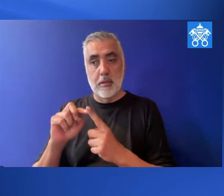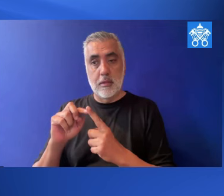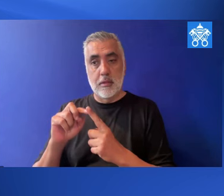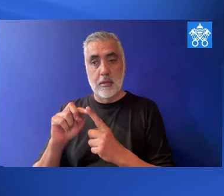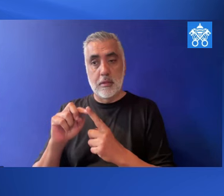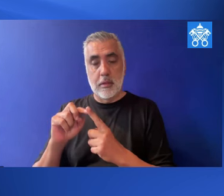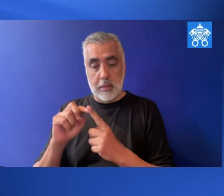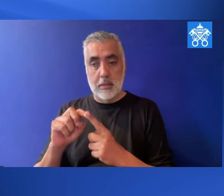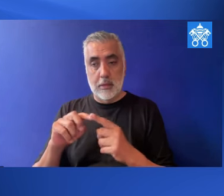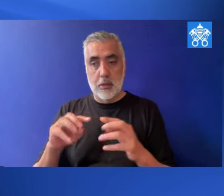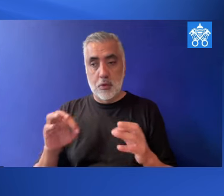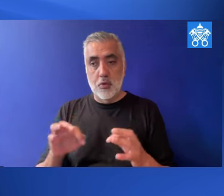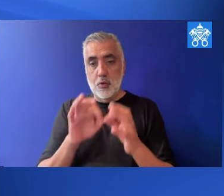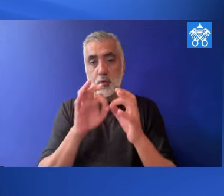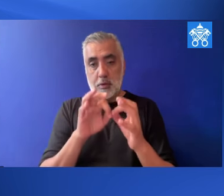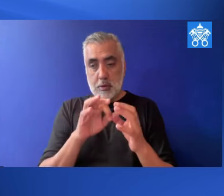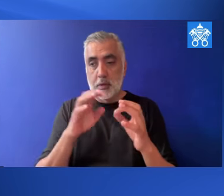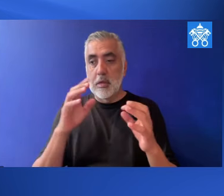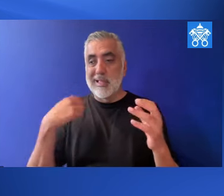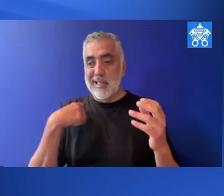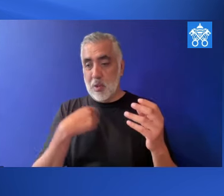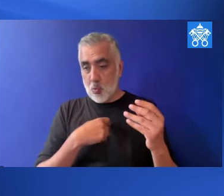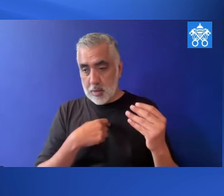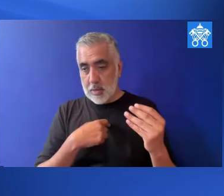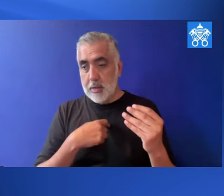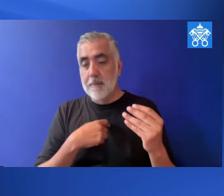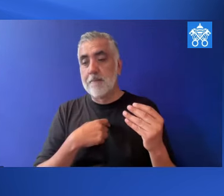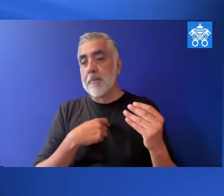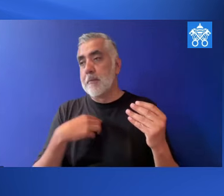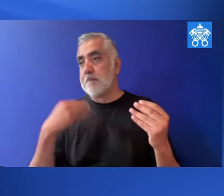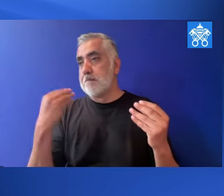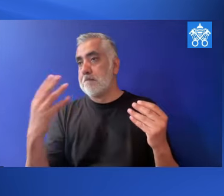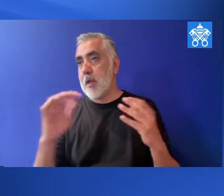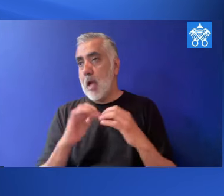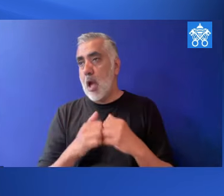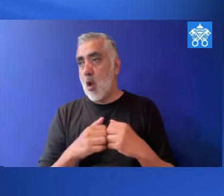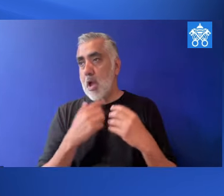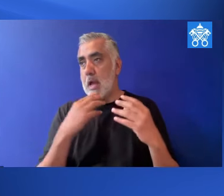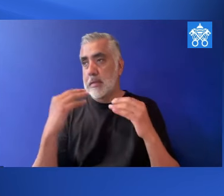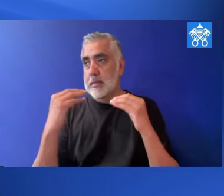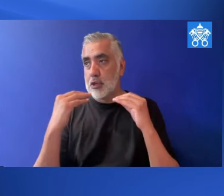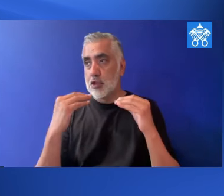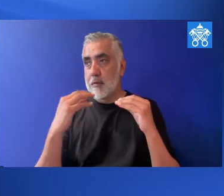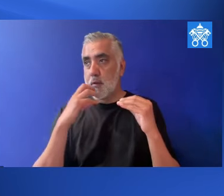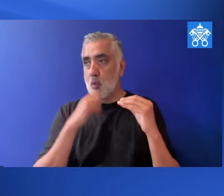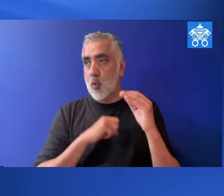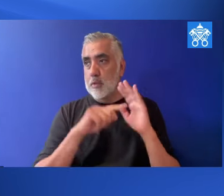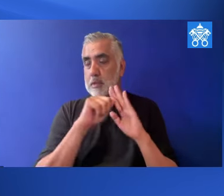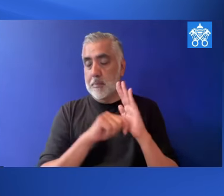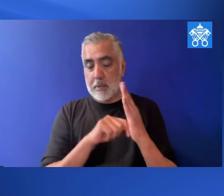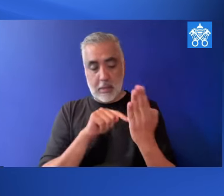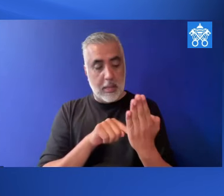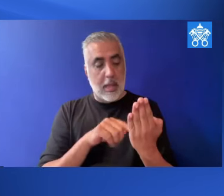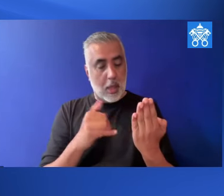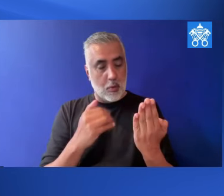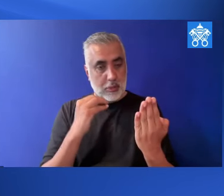cuando la proclamamos en la Eucaristía, donde constatamos cómo una enseñanza del Antiguo Testamento